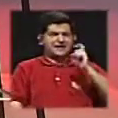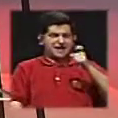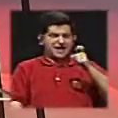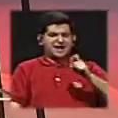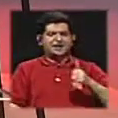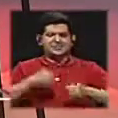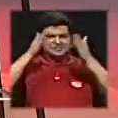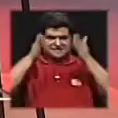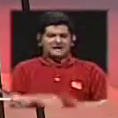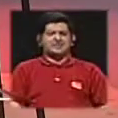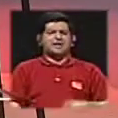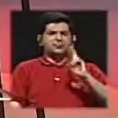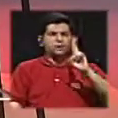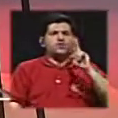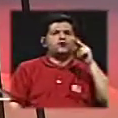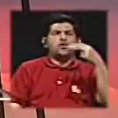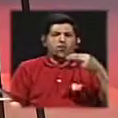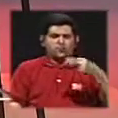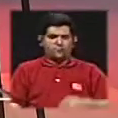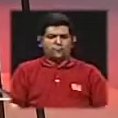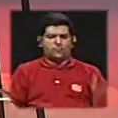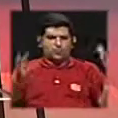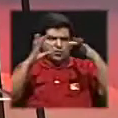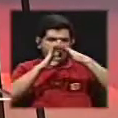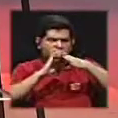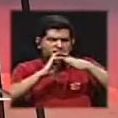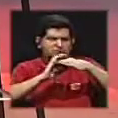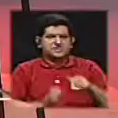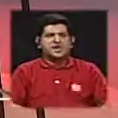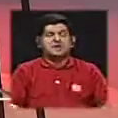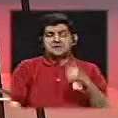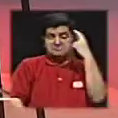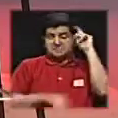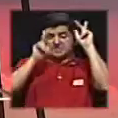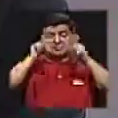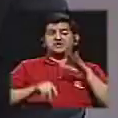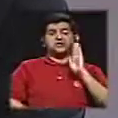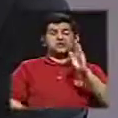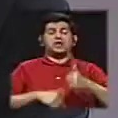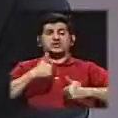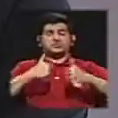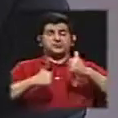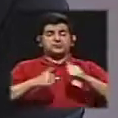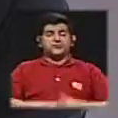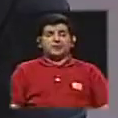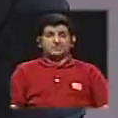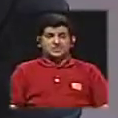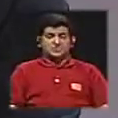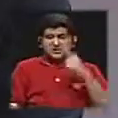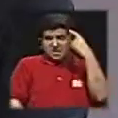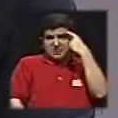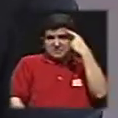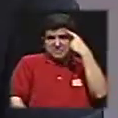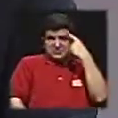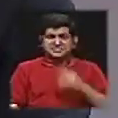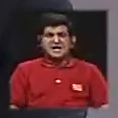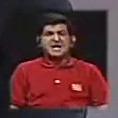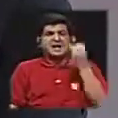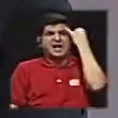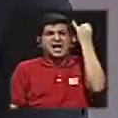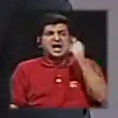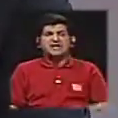candidato Hernández acerca de quien pensaba que su campaña era para resucitar al partido de cara